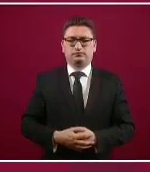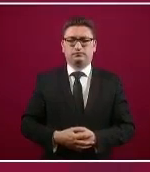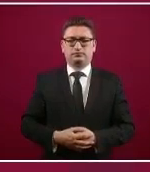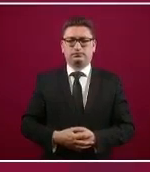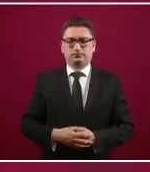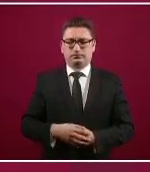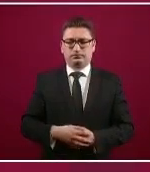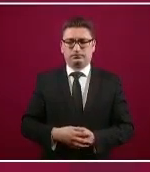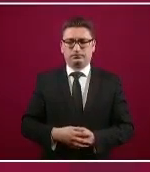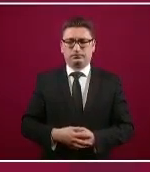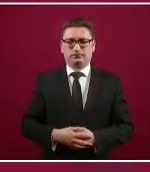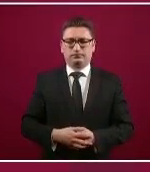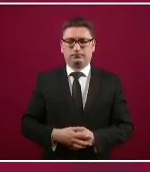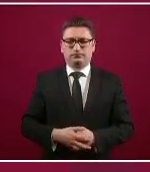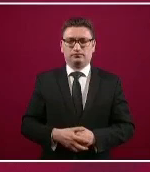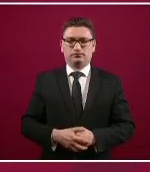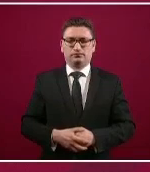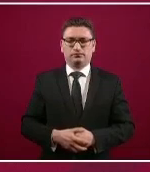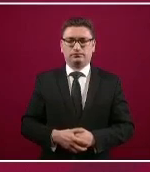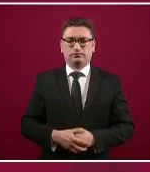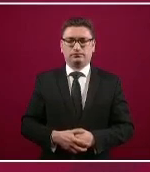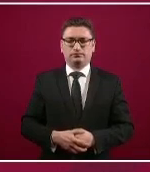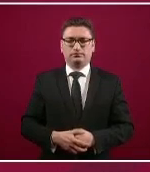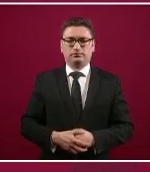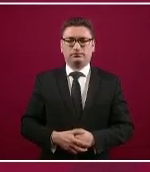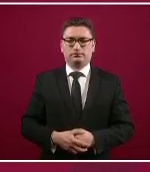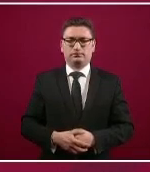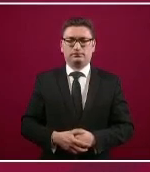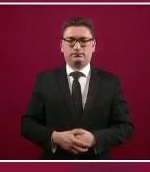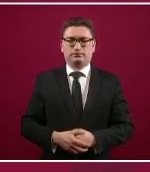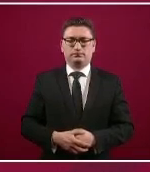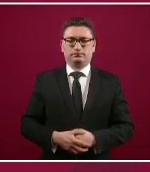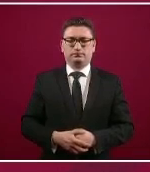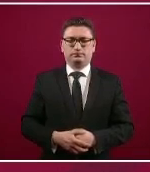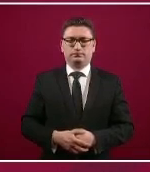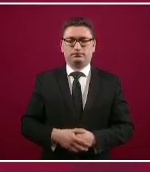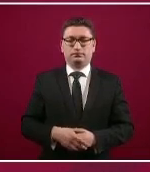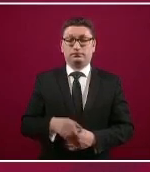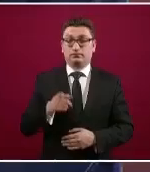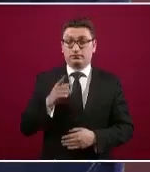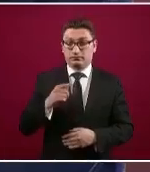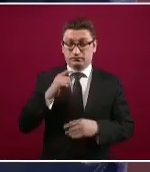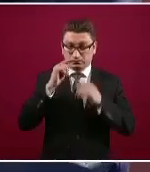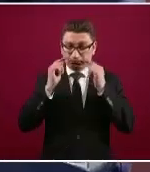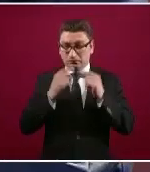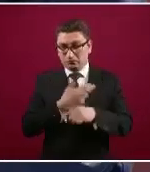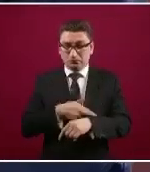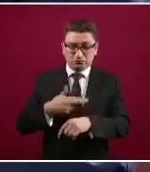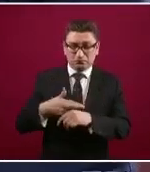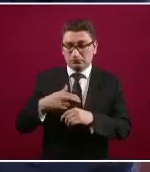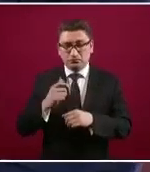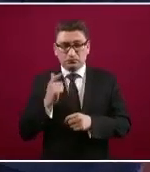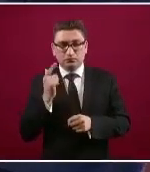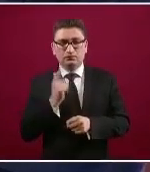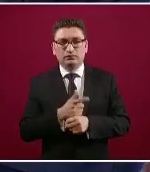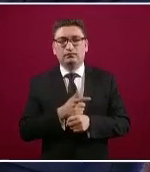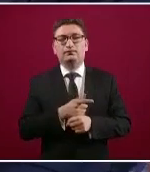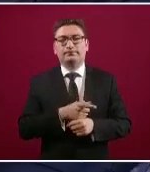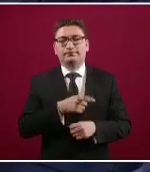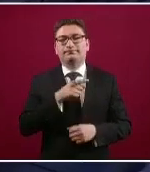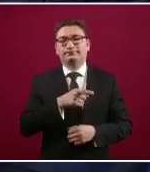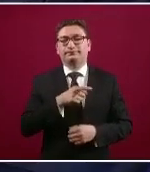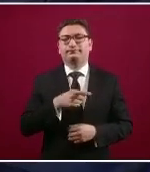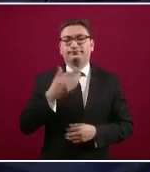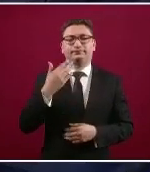Y pues hizo algunos trámites, se dio cuenta de que no iba